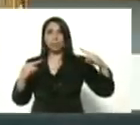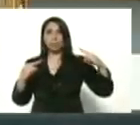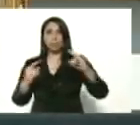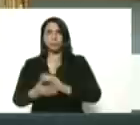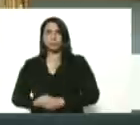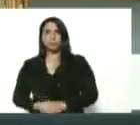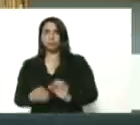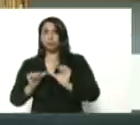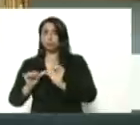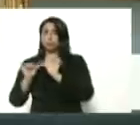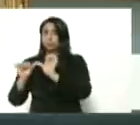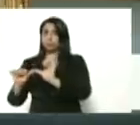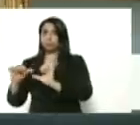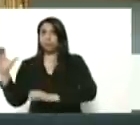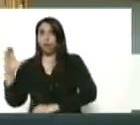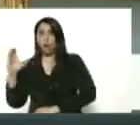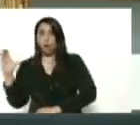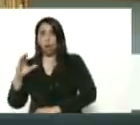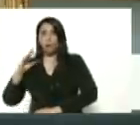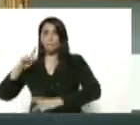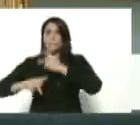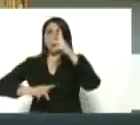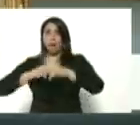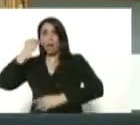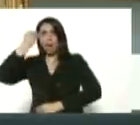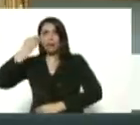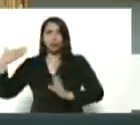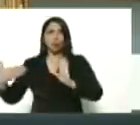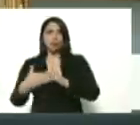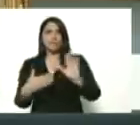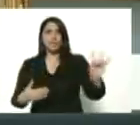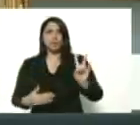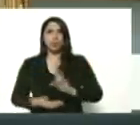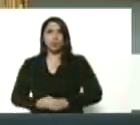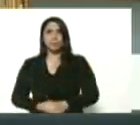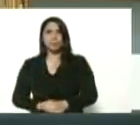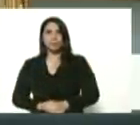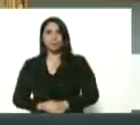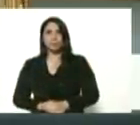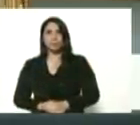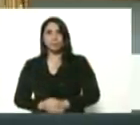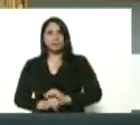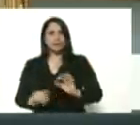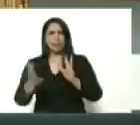y mantiene los planes contra Venezuela. Ya